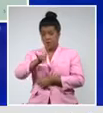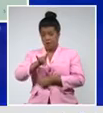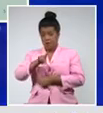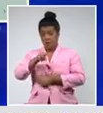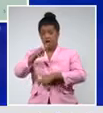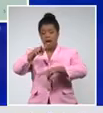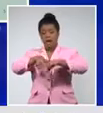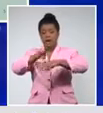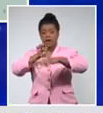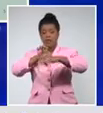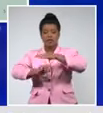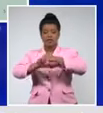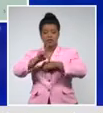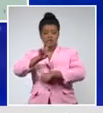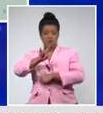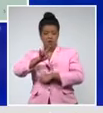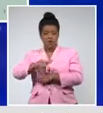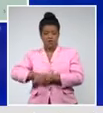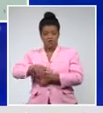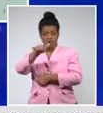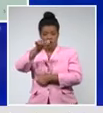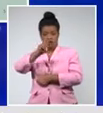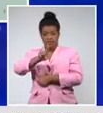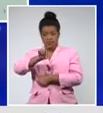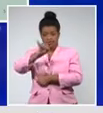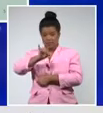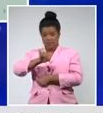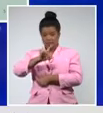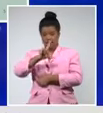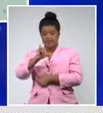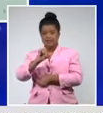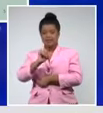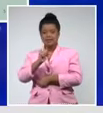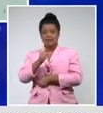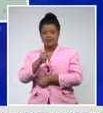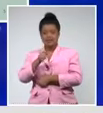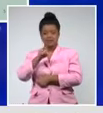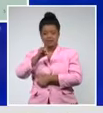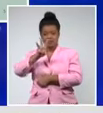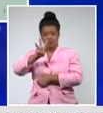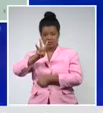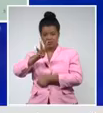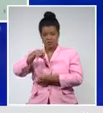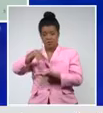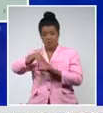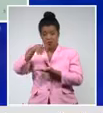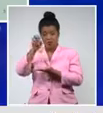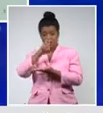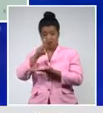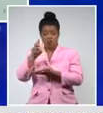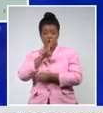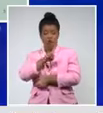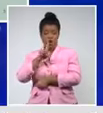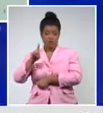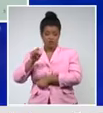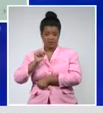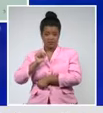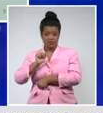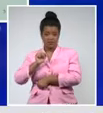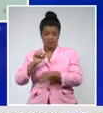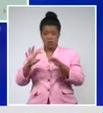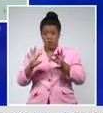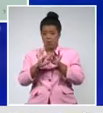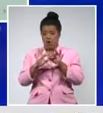uno, Boyeros 16, La Lisa 13, Plaza de la Revolución 11,